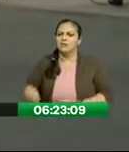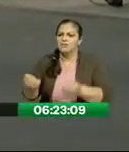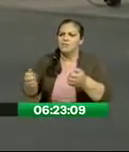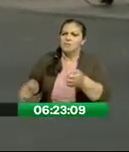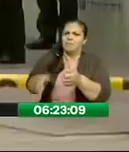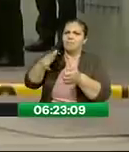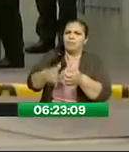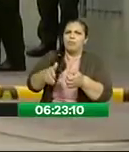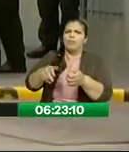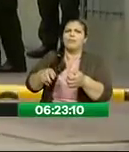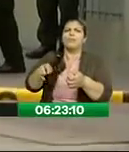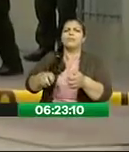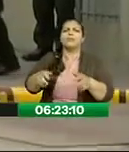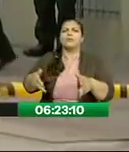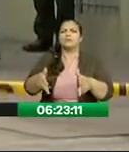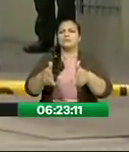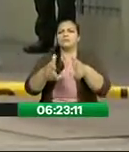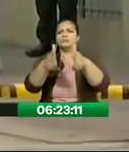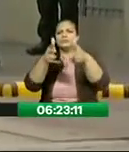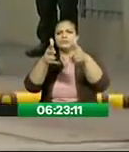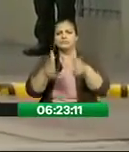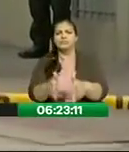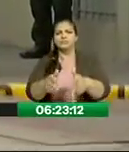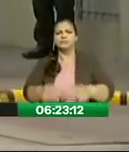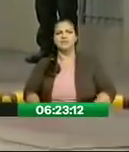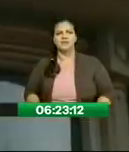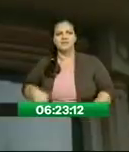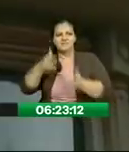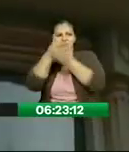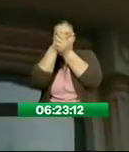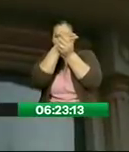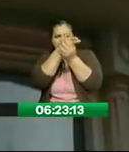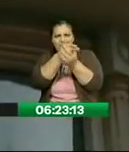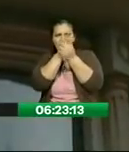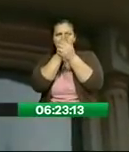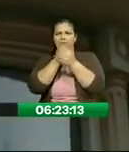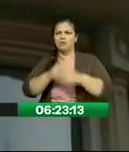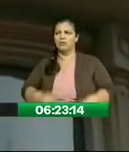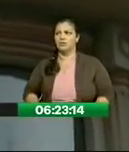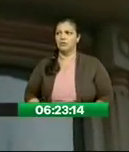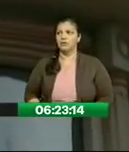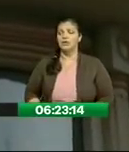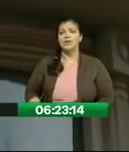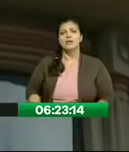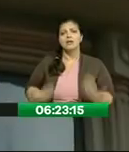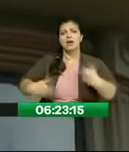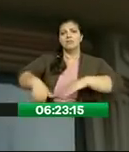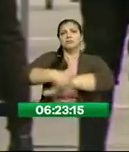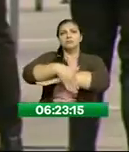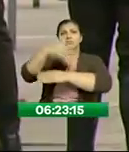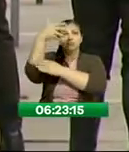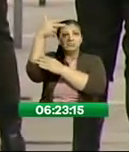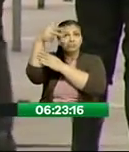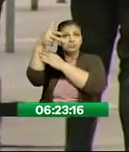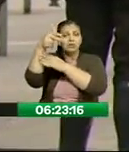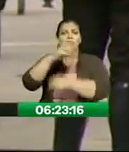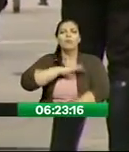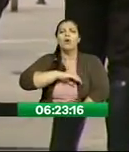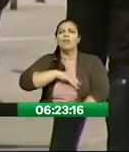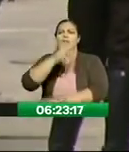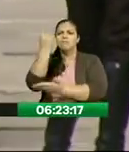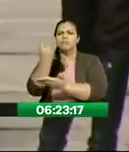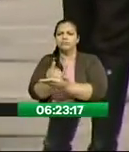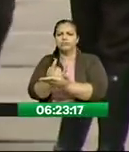y de viviendas de ese populoso sector del suroeste de la ciudad y también una del ECU 911 captaron parte de ese hecho de sangre.